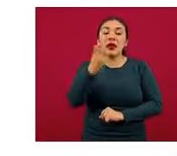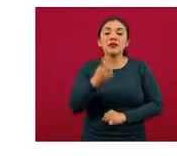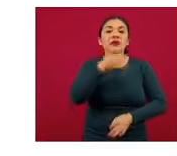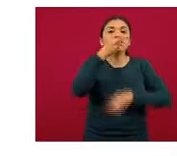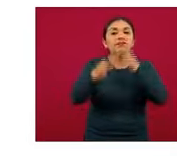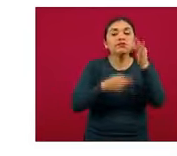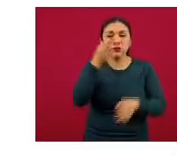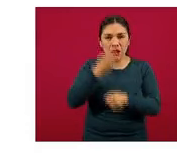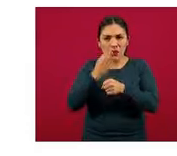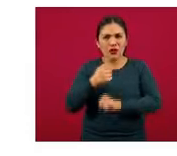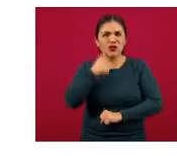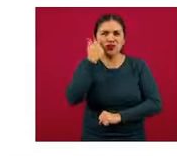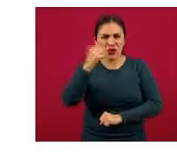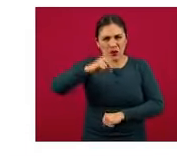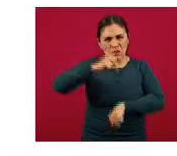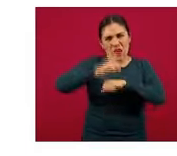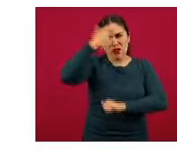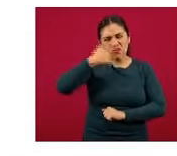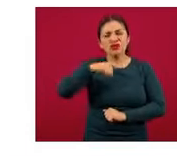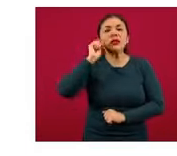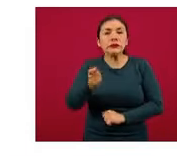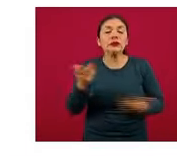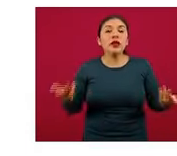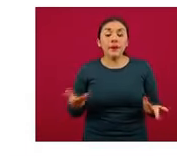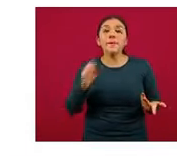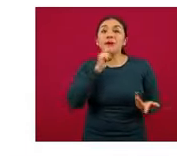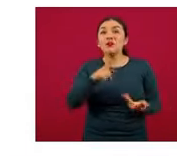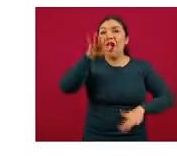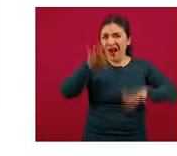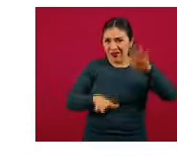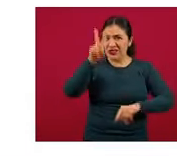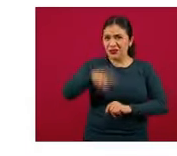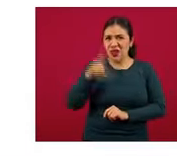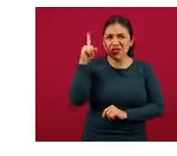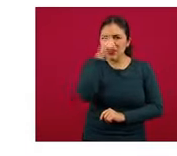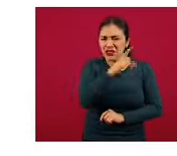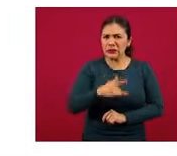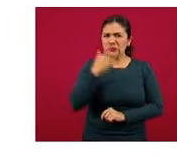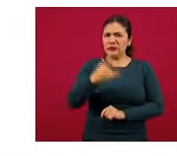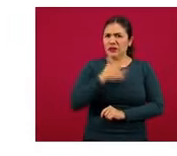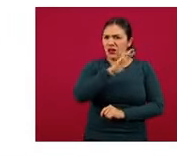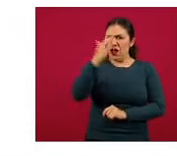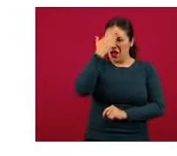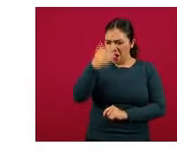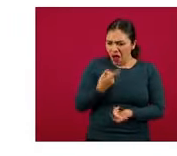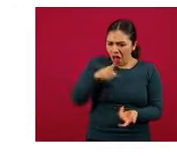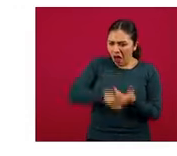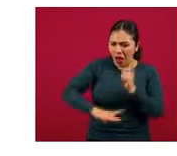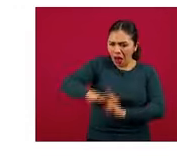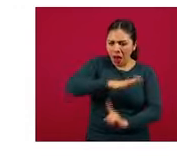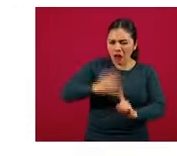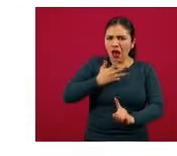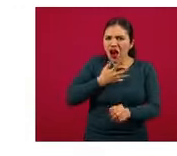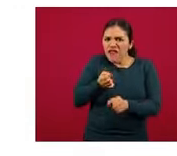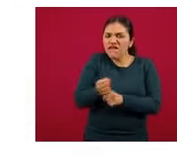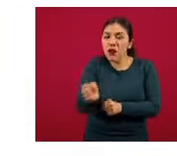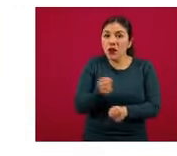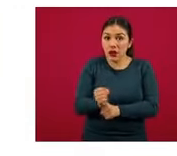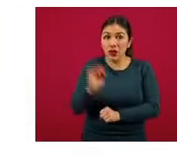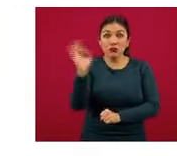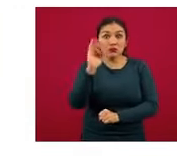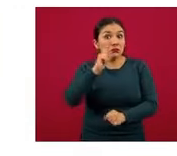que queremos hacer esta noche es precisamente que a veces es difícil reconocer que se vive en una situación de violencia, pero